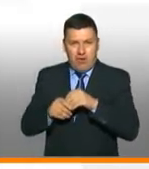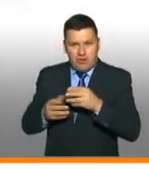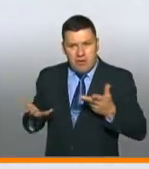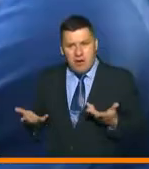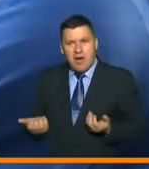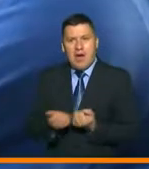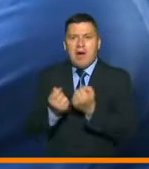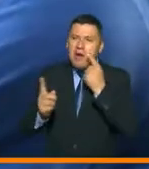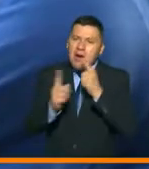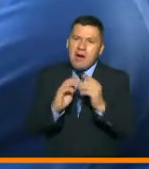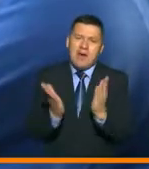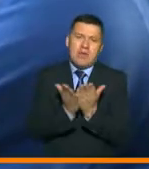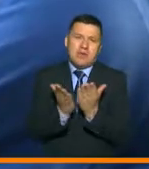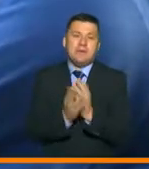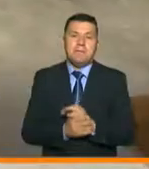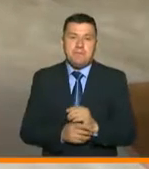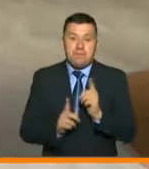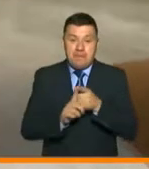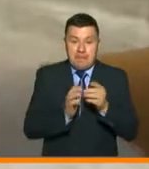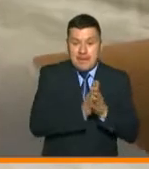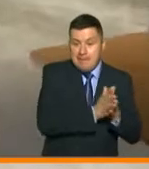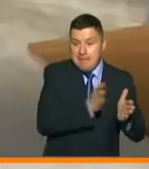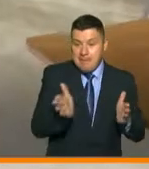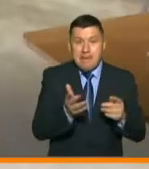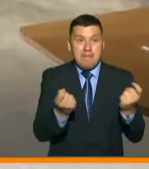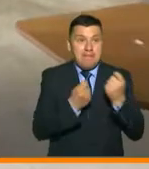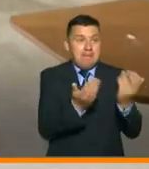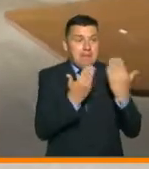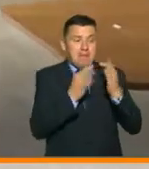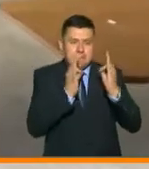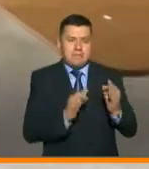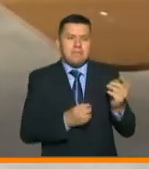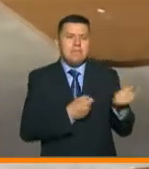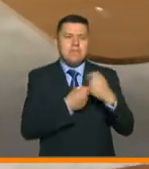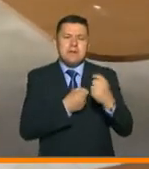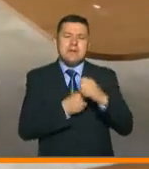la Educación. En la primera etapa de la convocatoria se adjudicaron